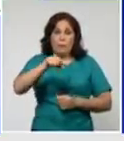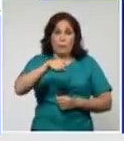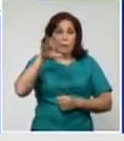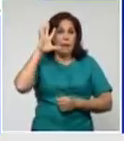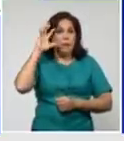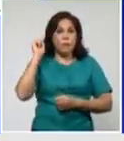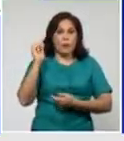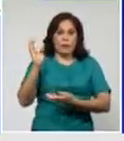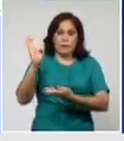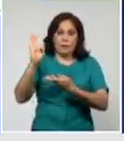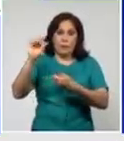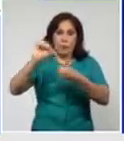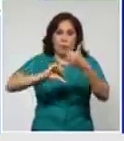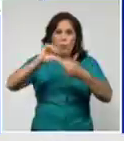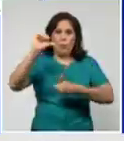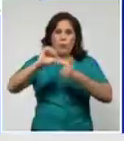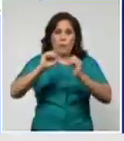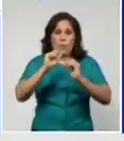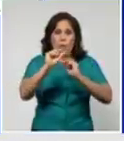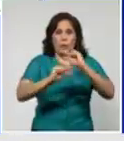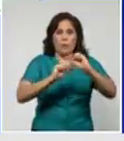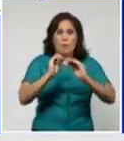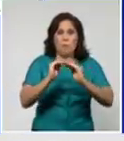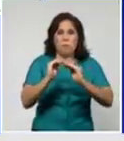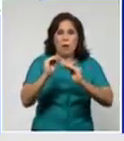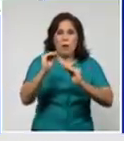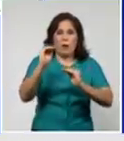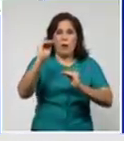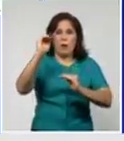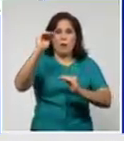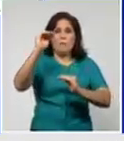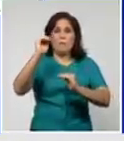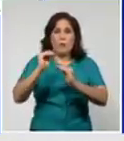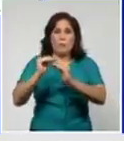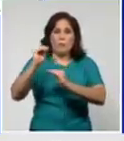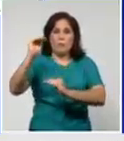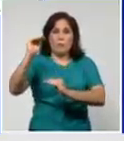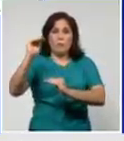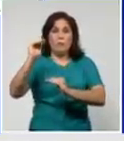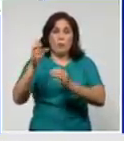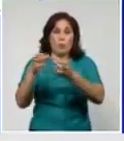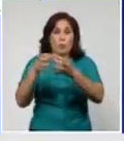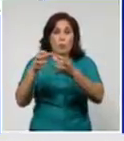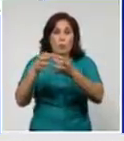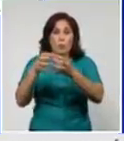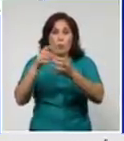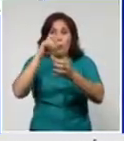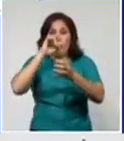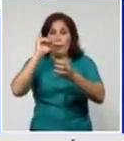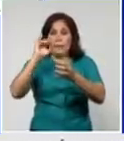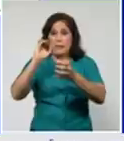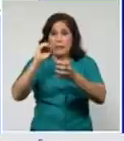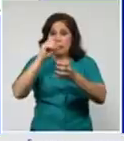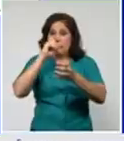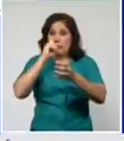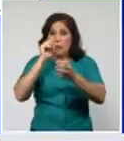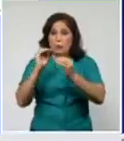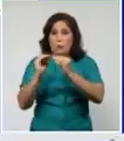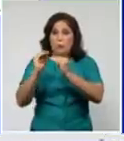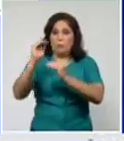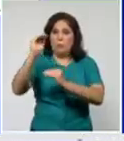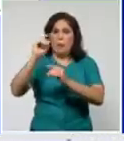el comportamiento se incrementa con los años, el grupo mayor es de 60 años. La